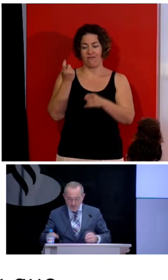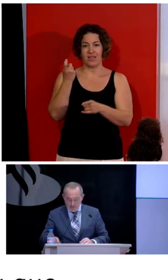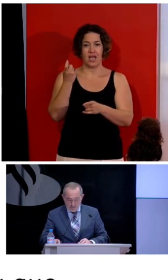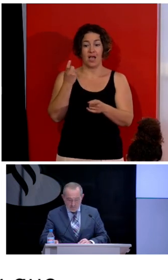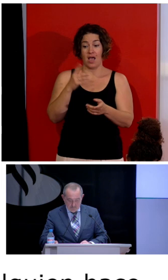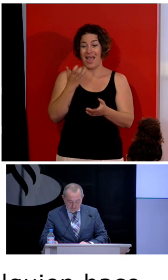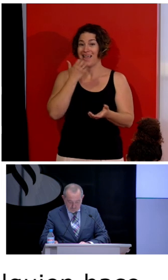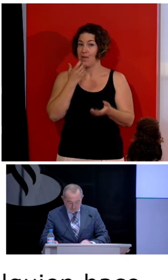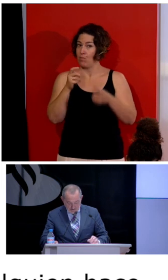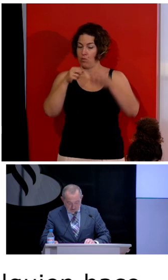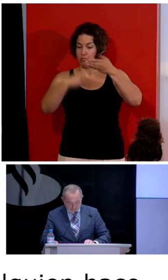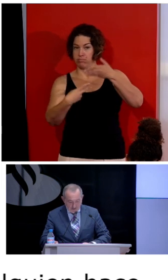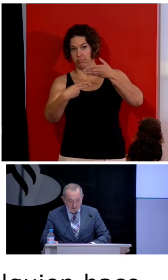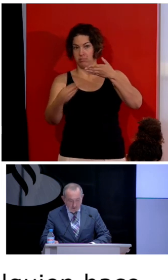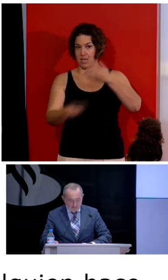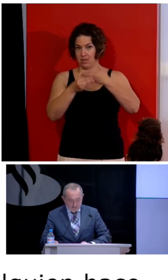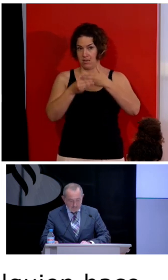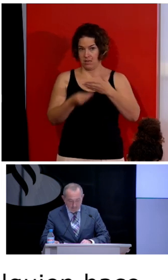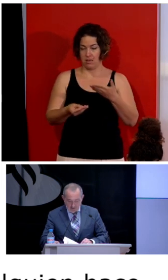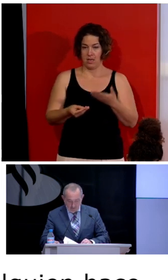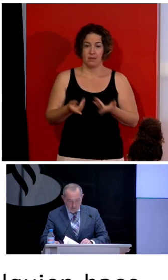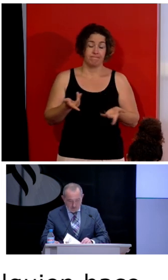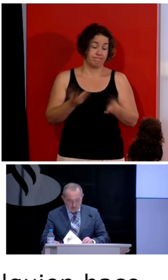ejemplo. En definitiva.